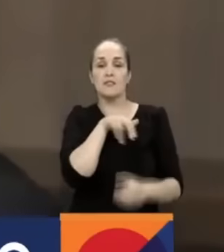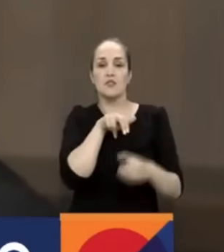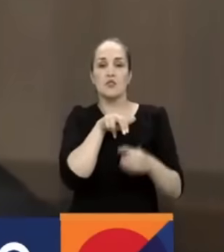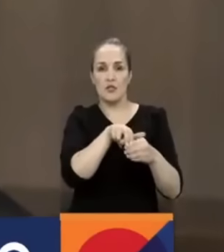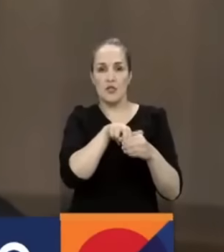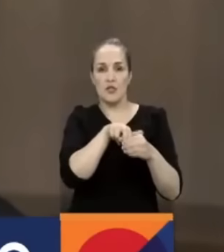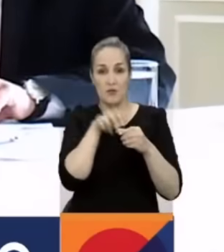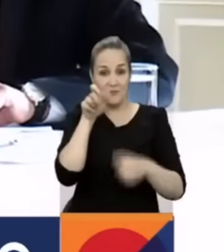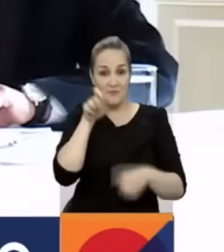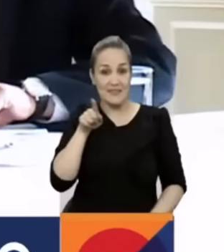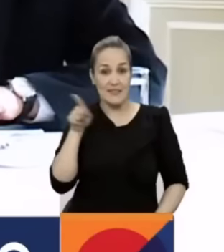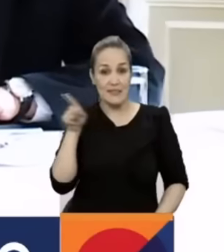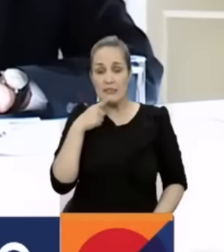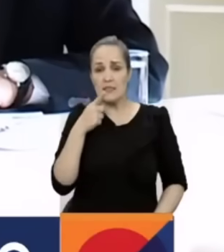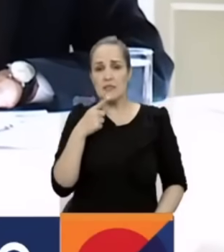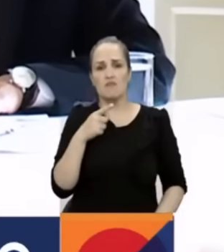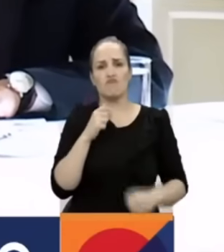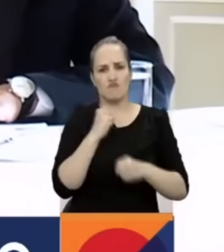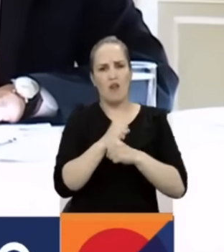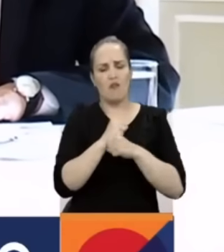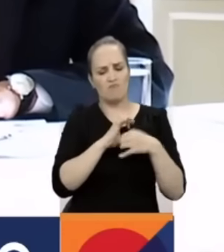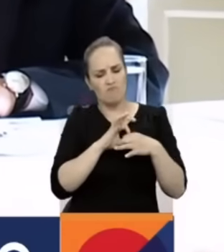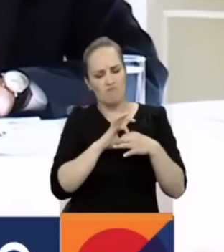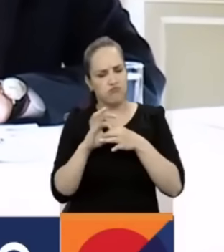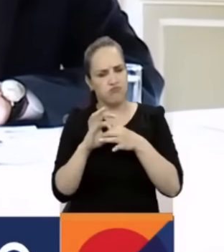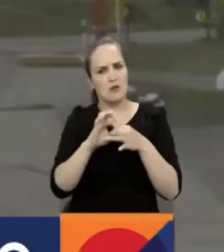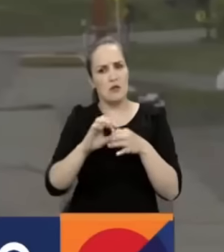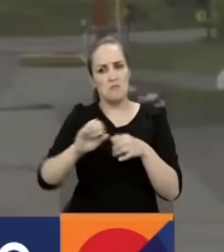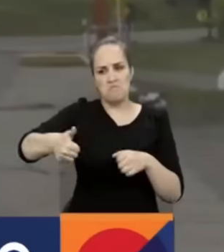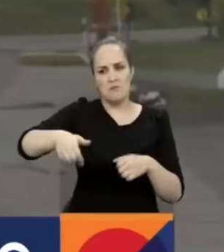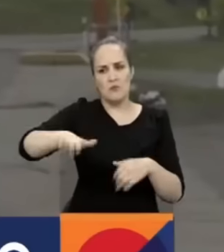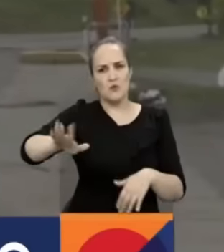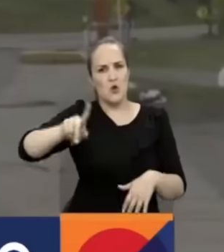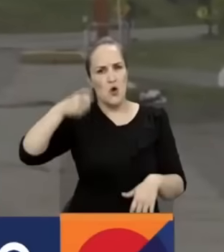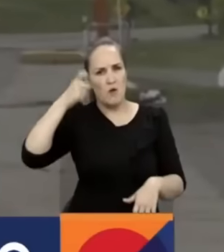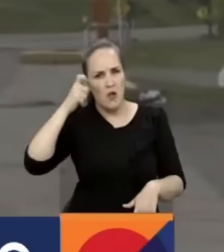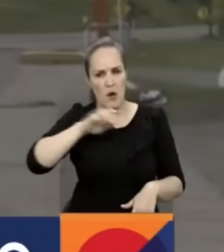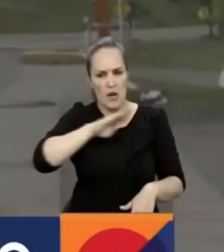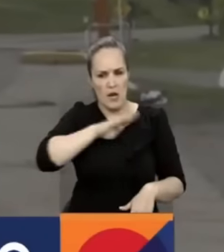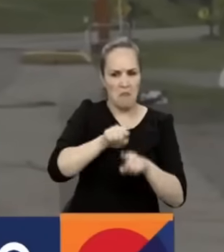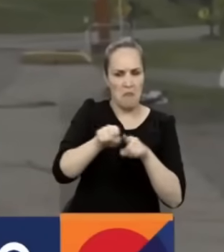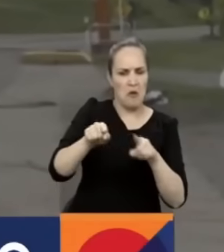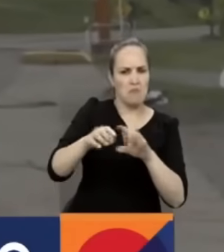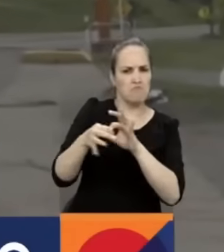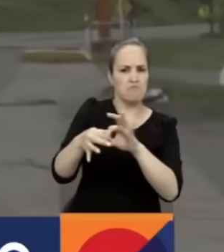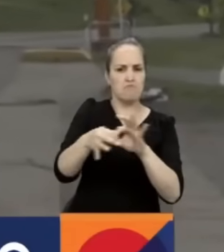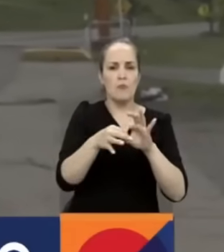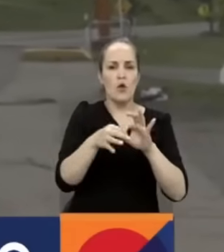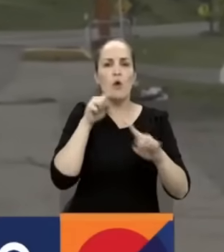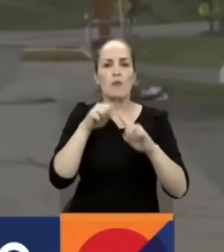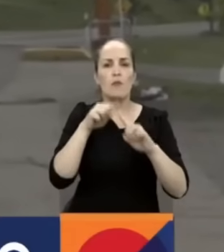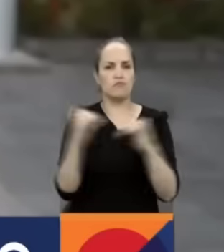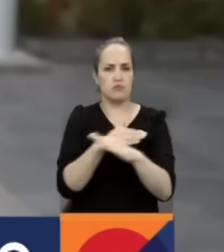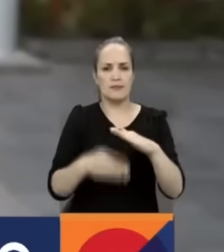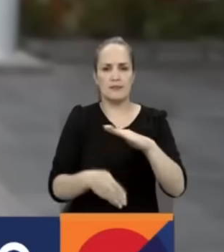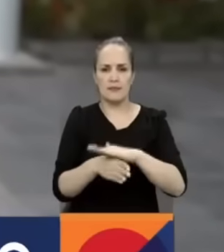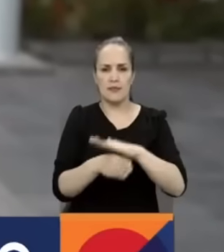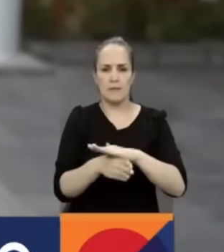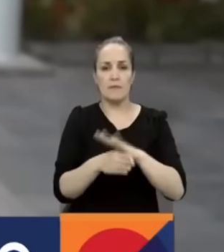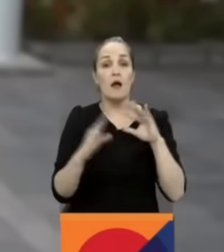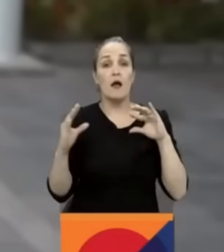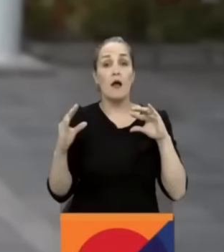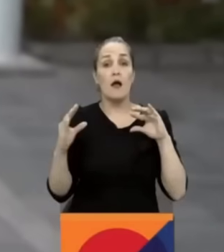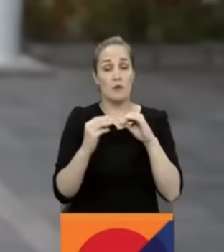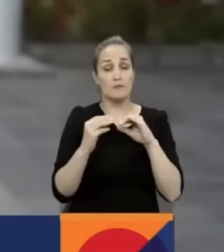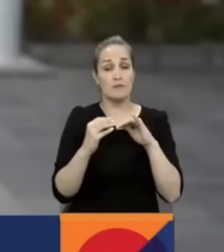Transporte mencionó que con trabajo articulado con las autoridades locales garantizarán la conectividad por la vía al llano. Y acordamos,